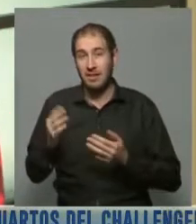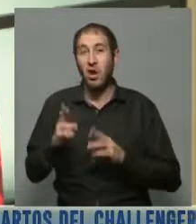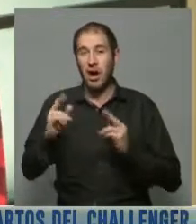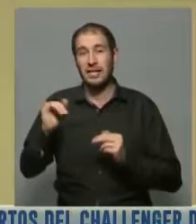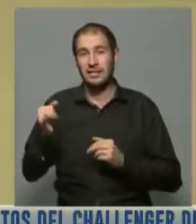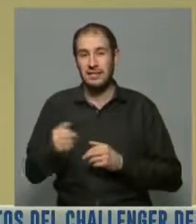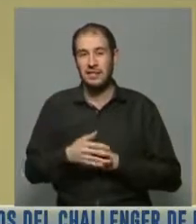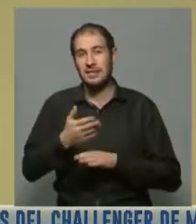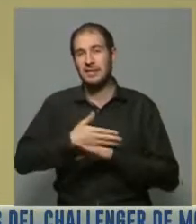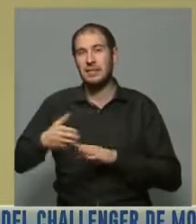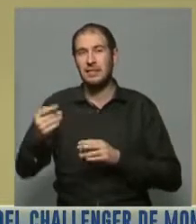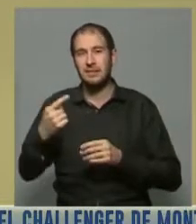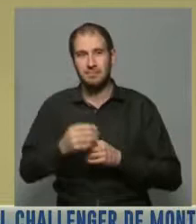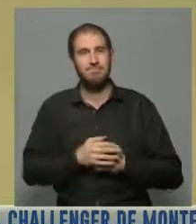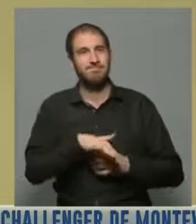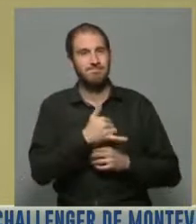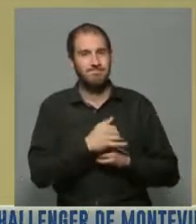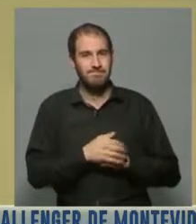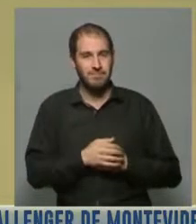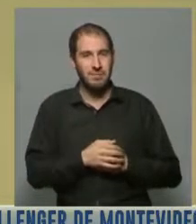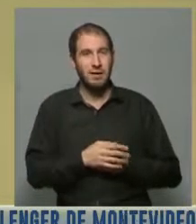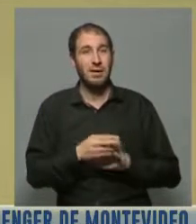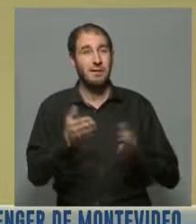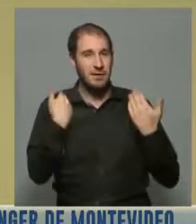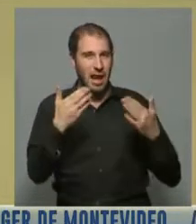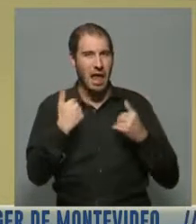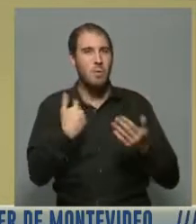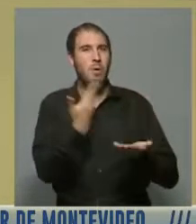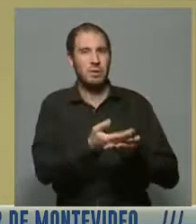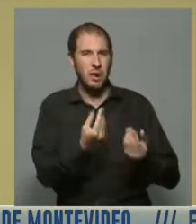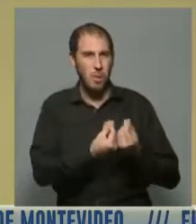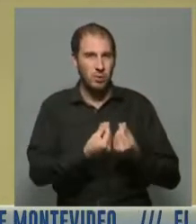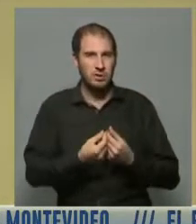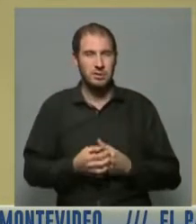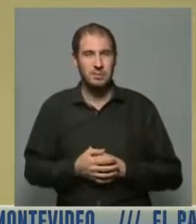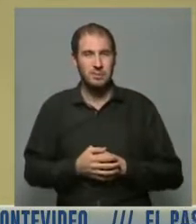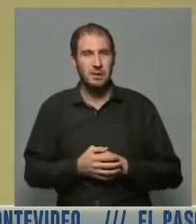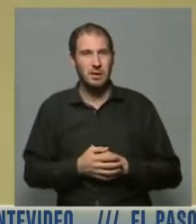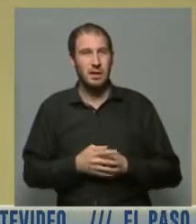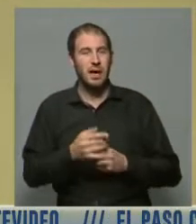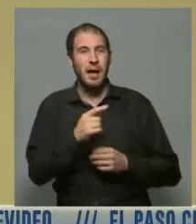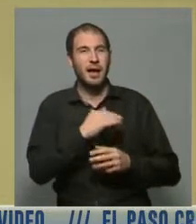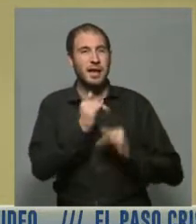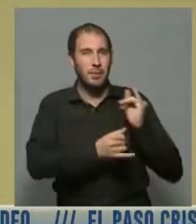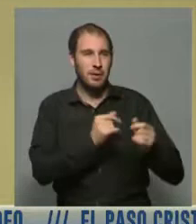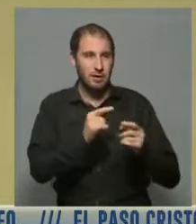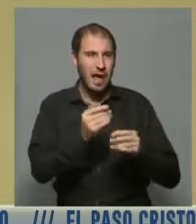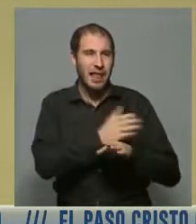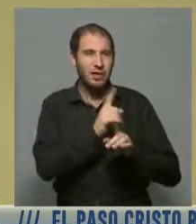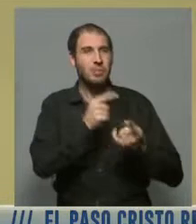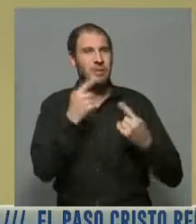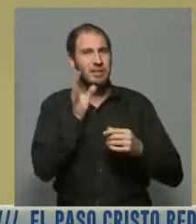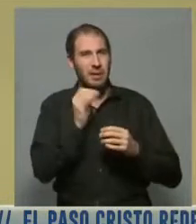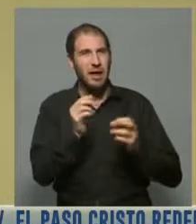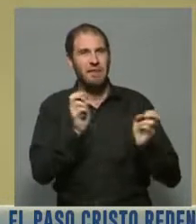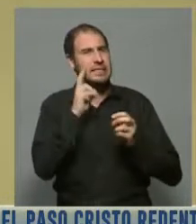sí, que sigamos surja con muchas funciones. Seguro, seguro que viene el verano y viene con muchas propuestas. Sí, sí, sí. Bueno, no queremos quemarlo, pero sí saber un poquito